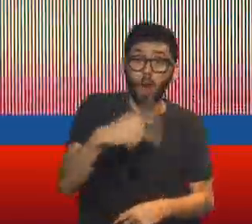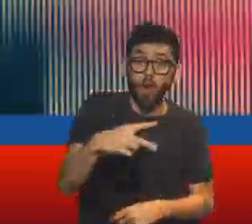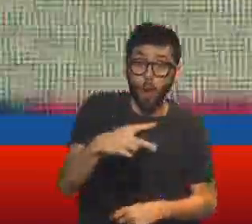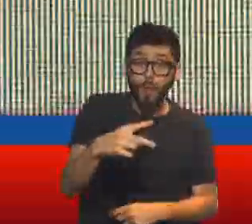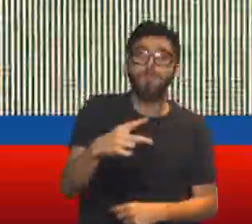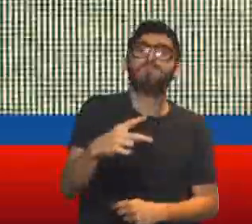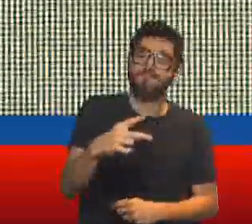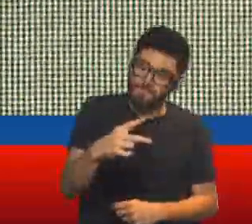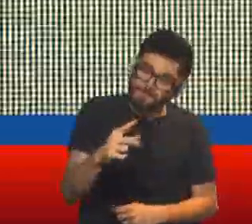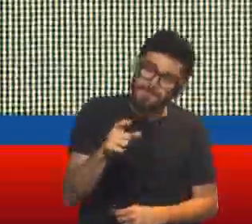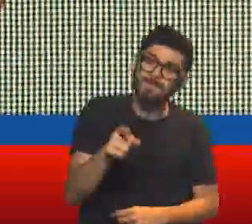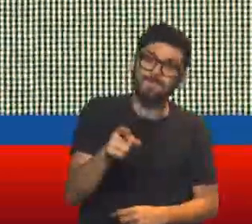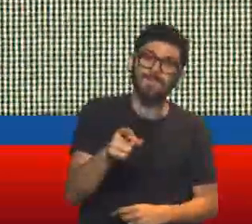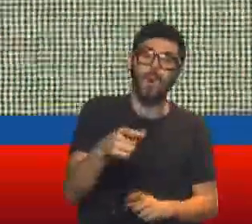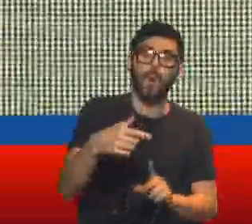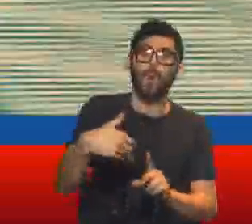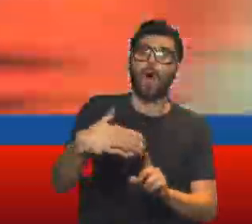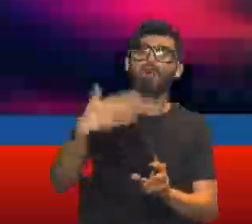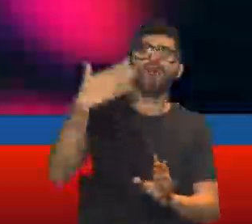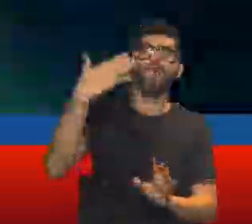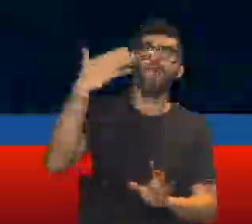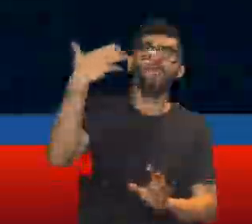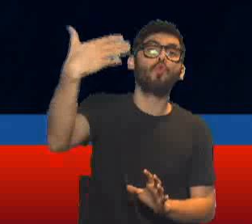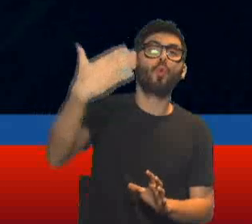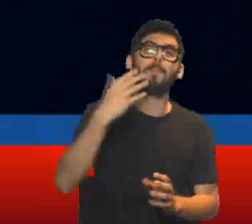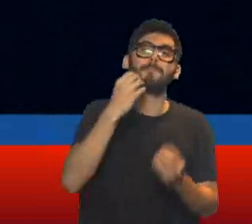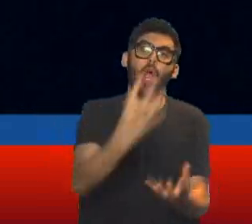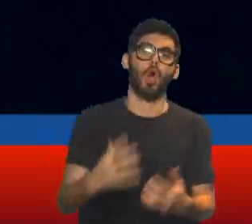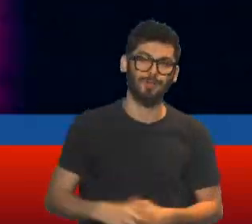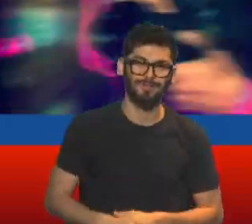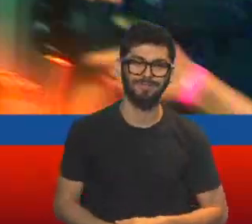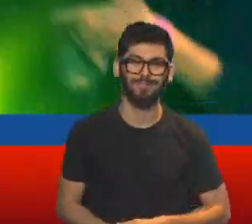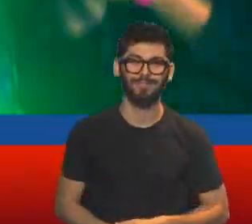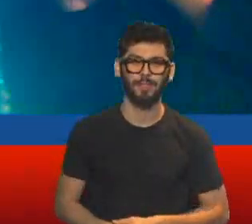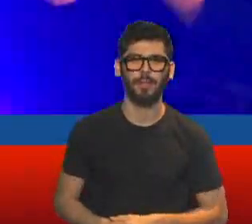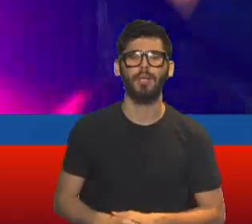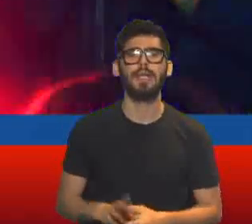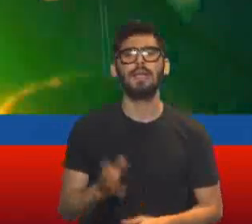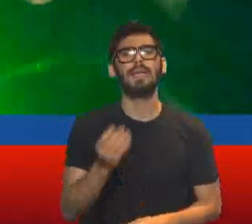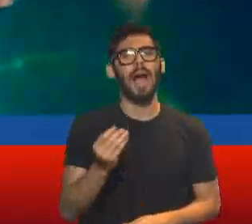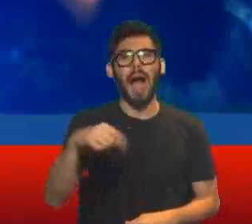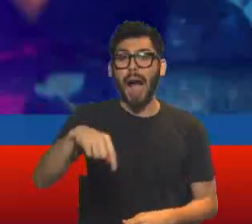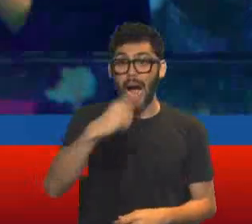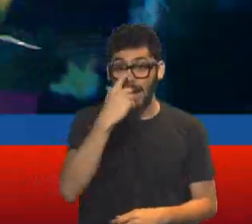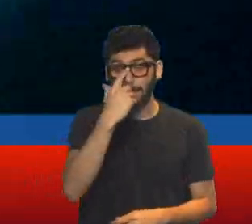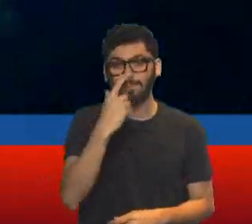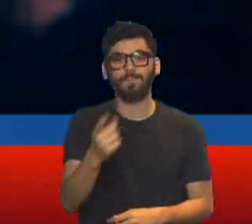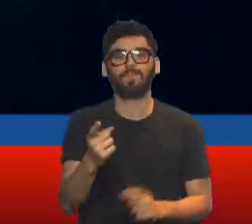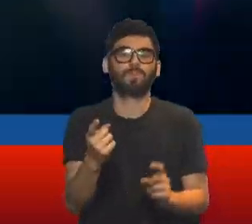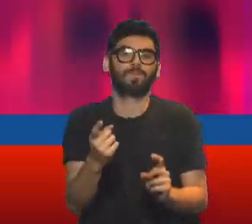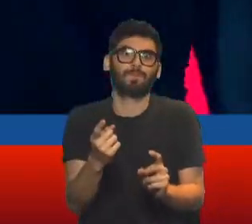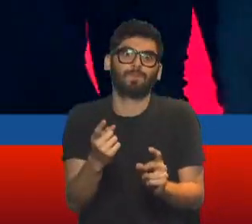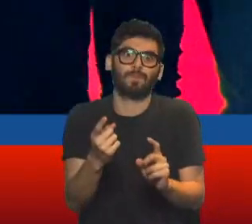podamos construir un futuro mejor. Lo que pasa acá es que empezó a gestarse algo que no